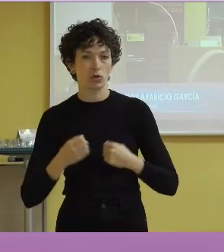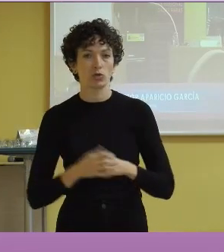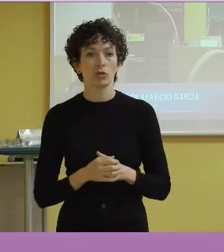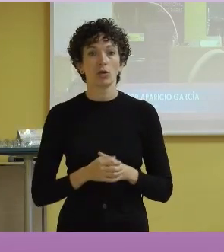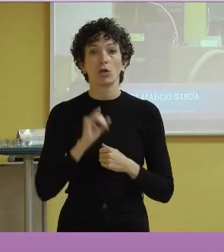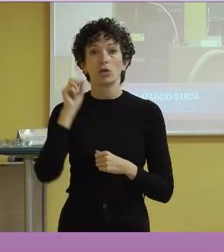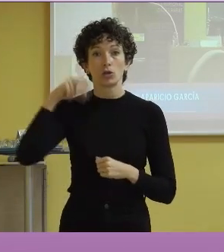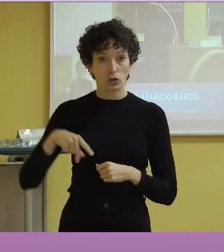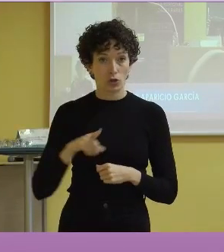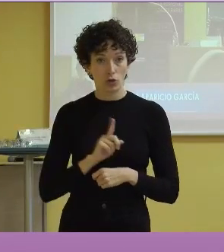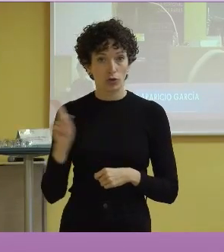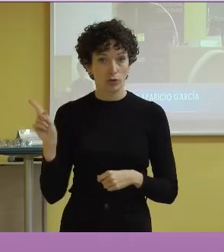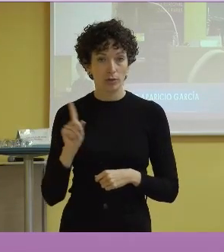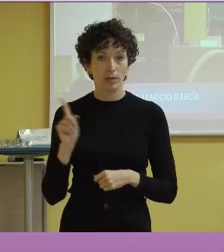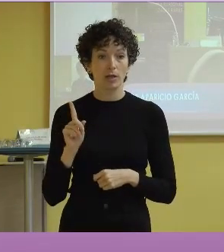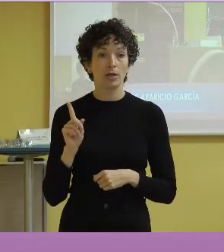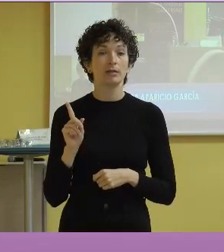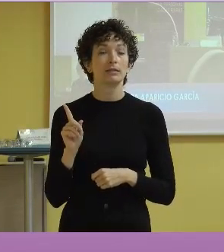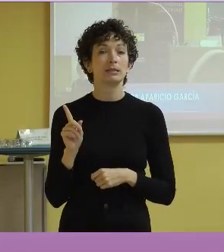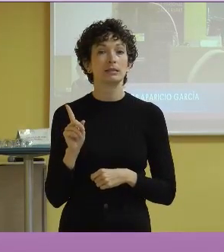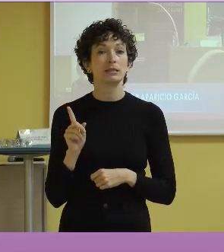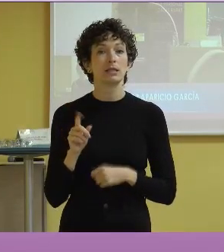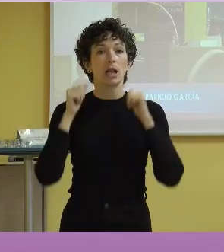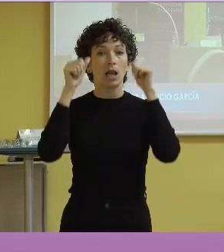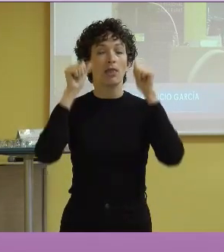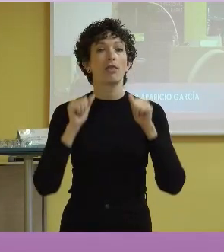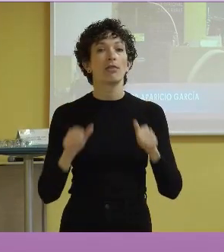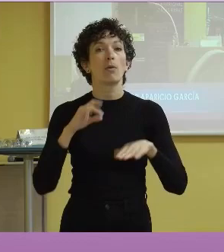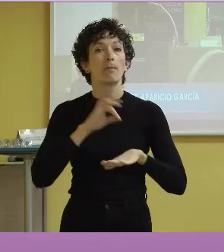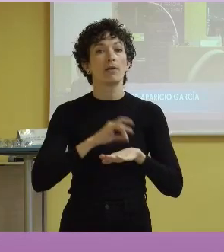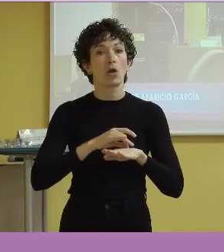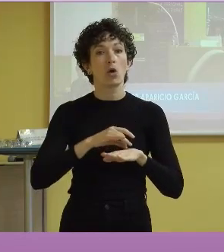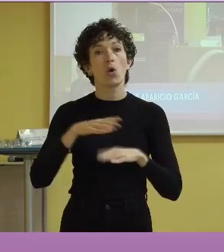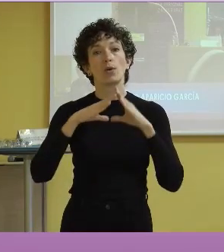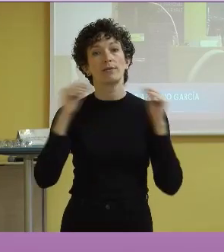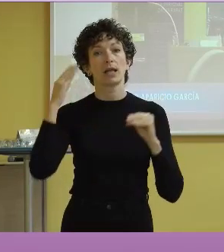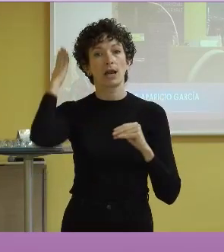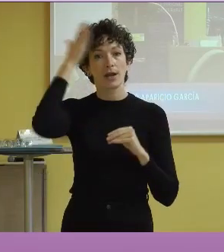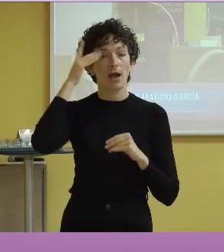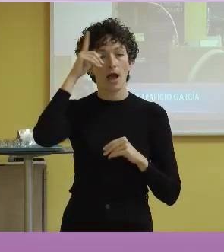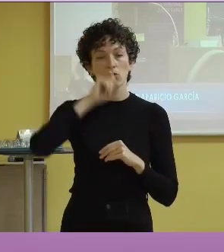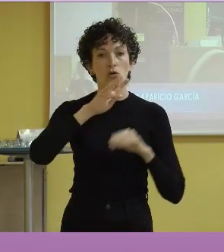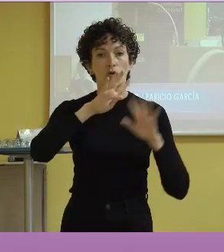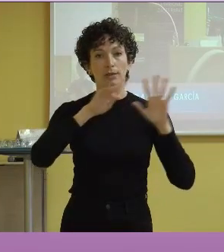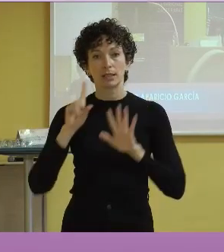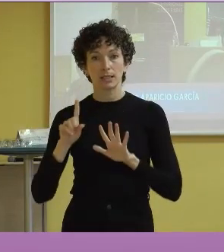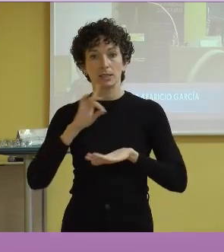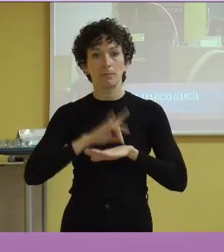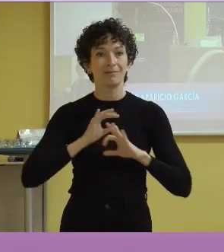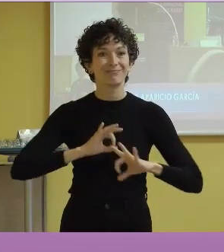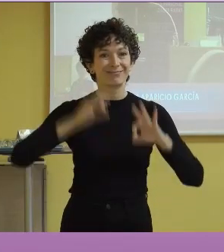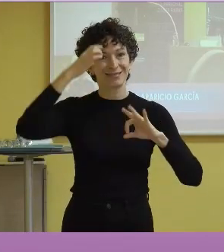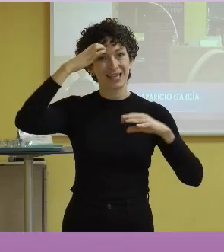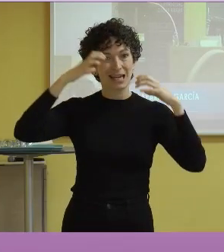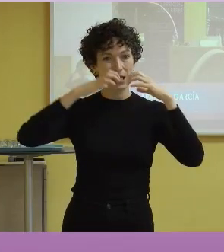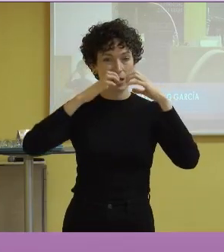John Infante Ceberio, licenciado en Medicina por la Universidad de Navarra en el año 96, médico especialista en